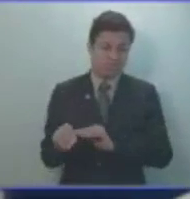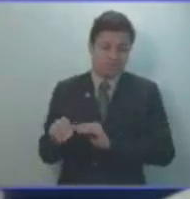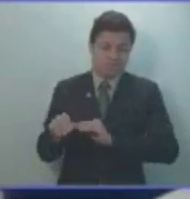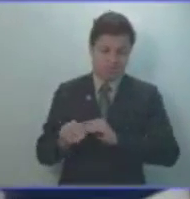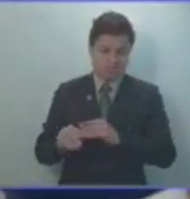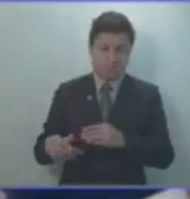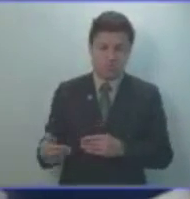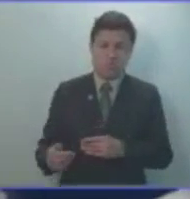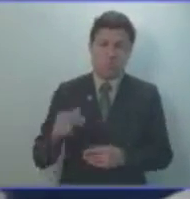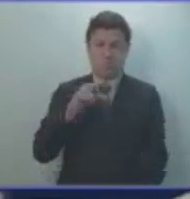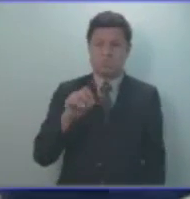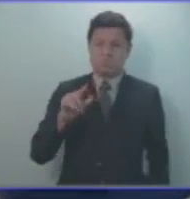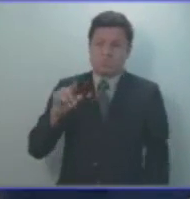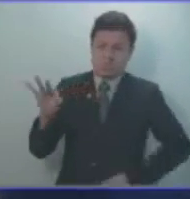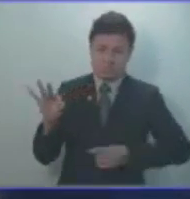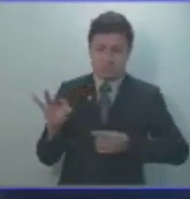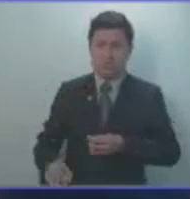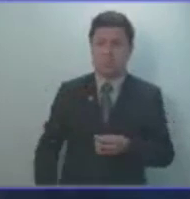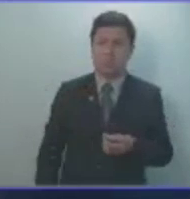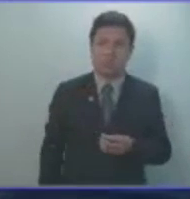del año 2019,